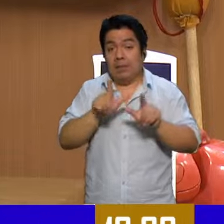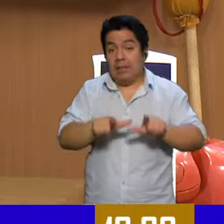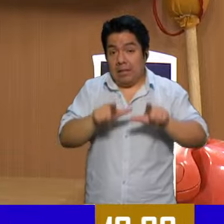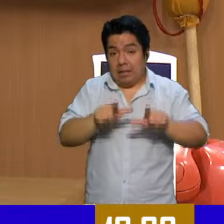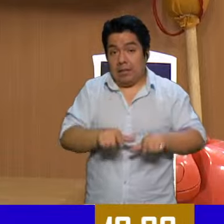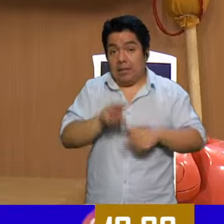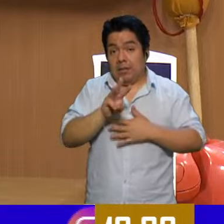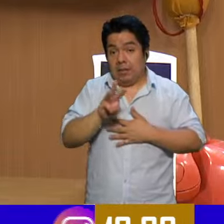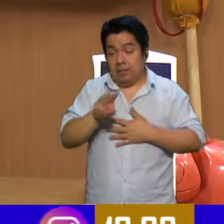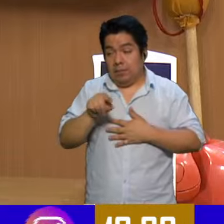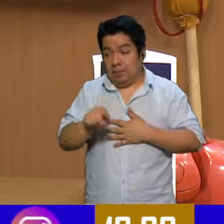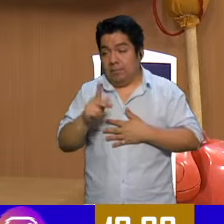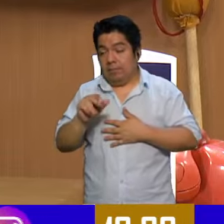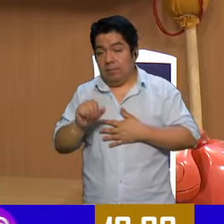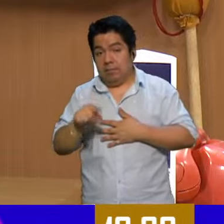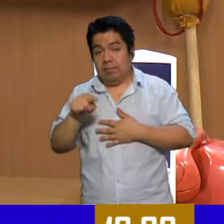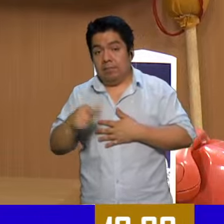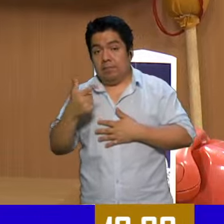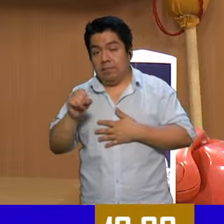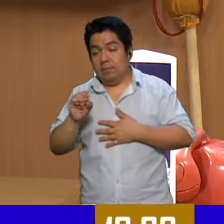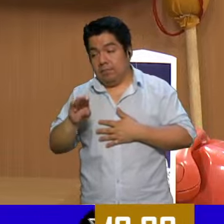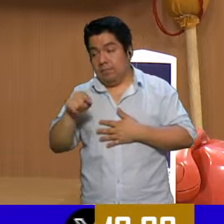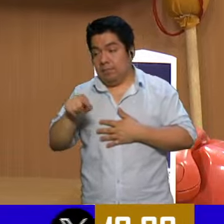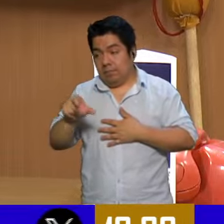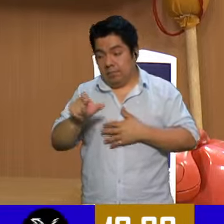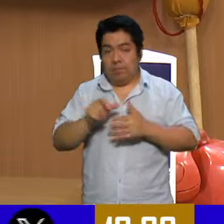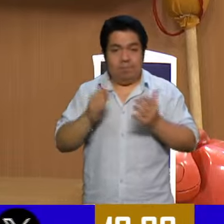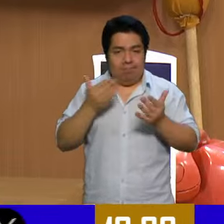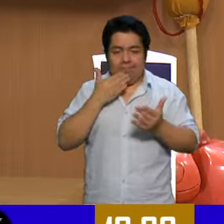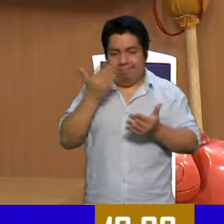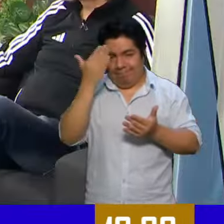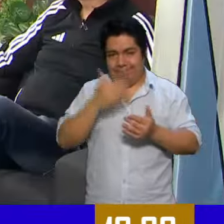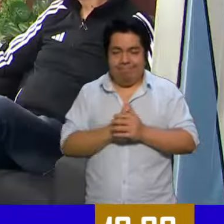página electrónica www.prodecon.gob.mx y los esperamos. Muchas gracias, Armando.